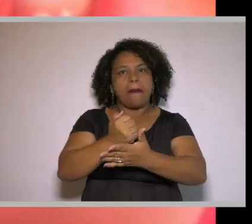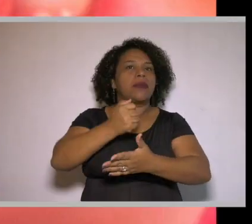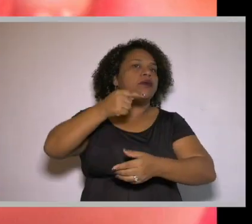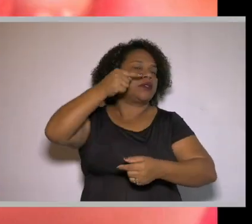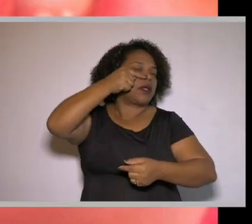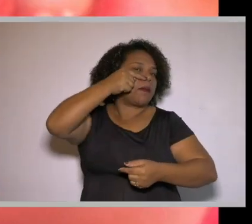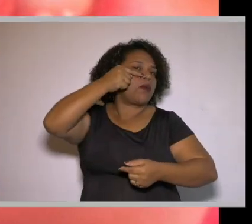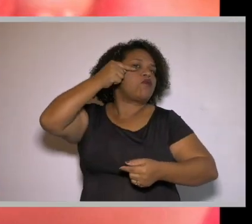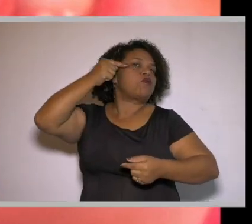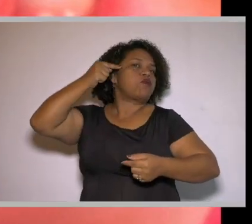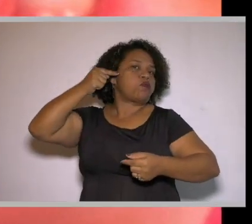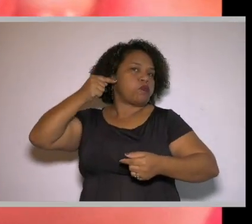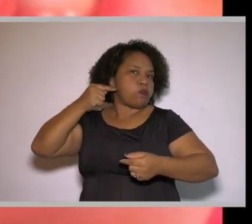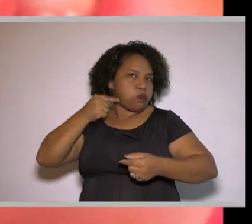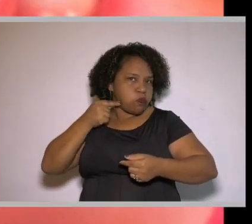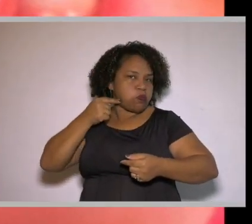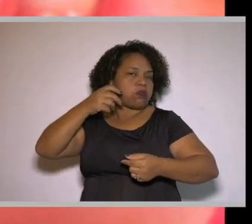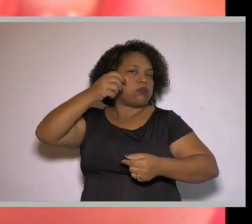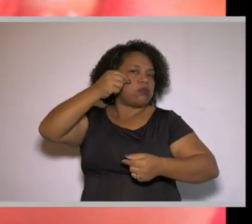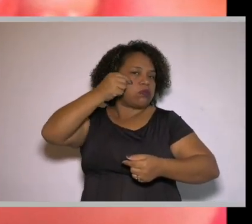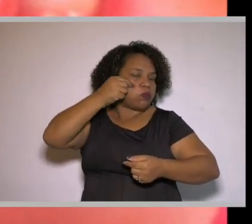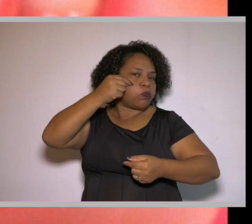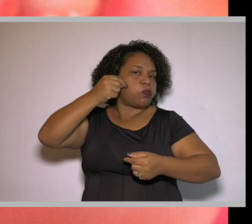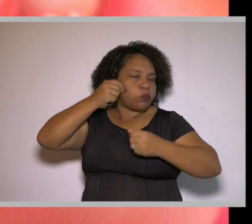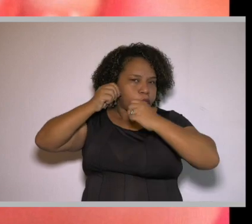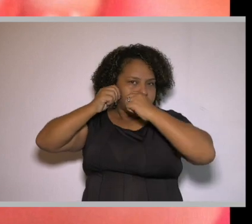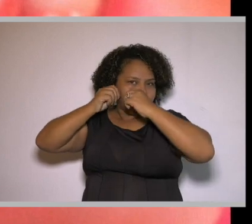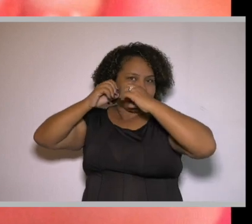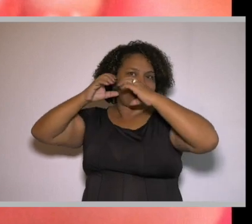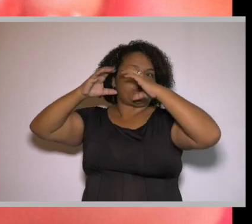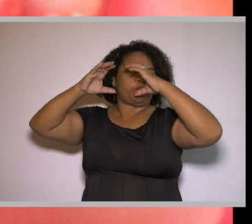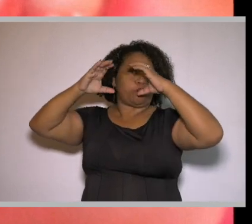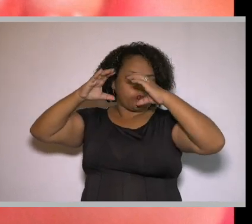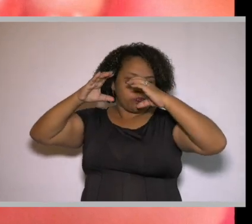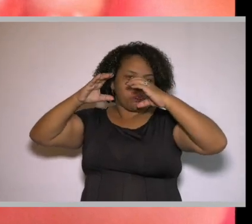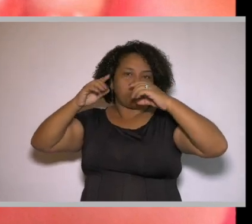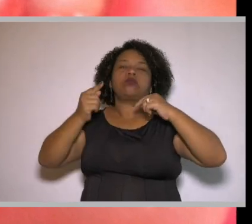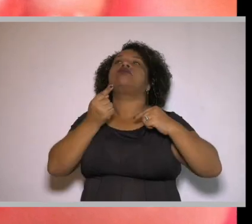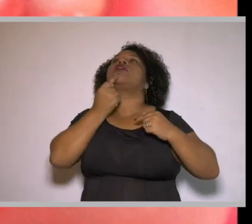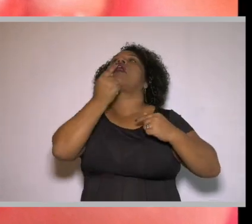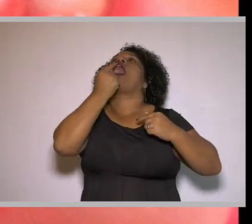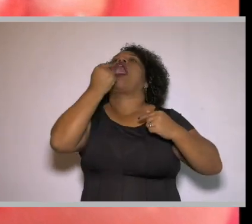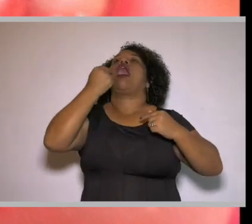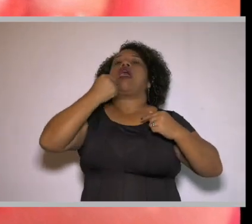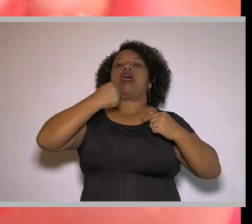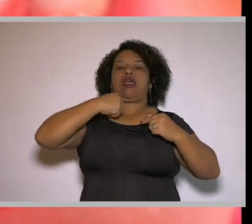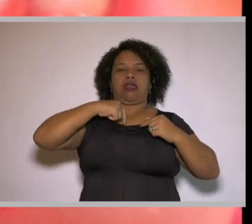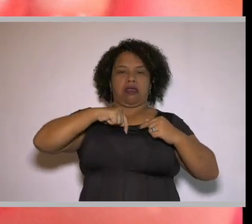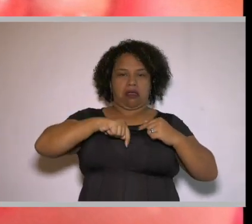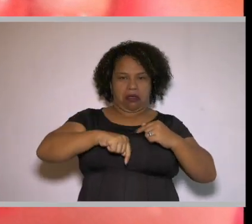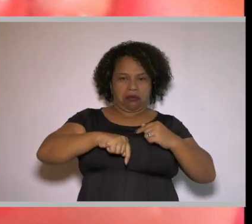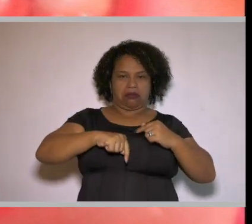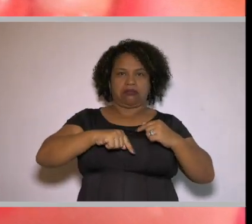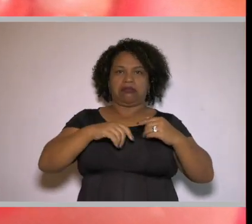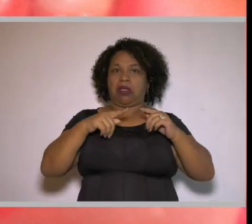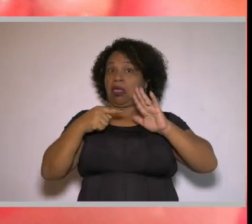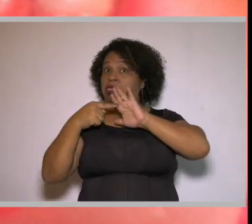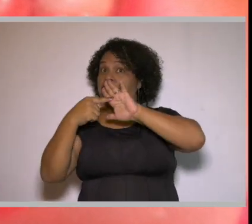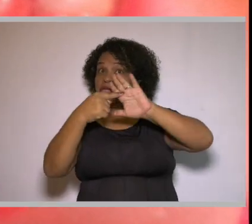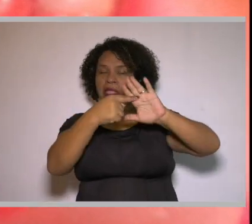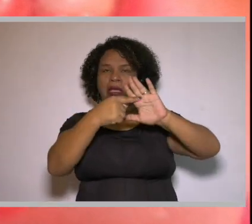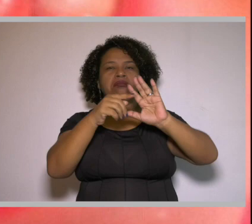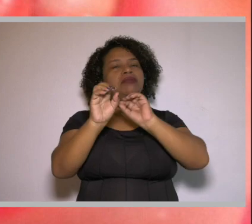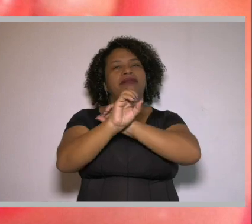adenoides, entonces refieren que se enferman constantemente de las amígdalas, las que están en la boca, las amígdalas palatinas. Entonces esos pacientes que hacen más de